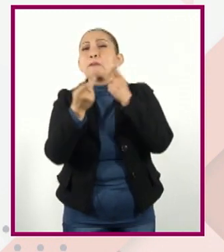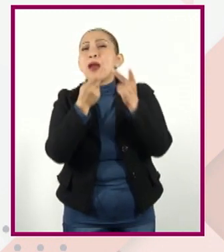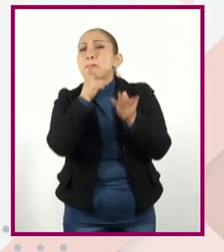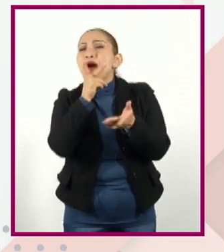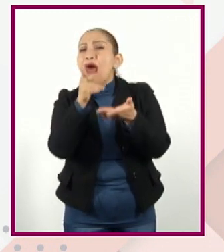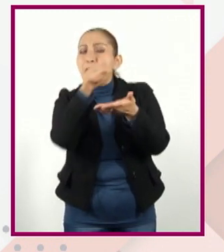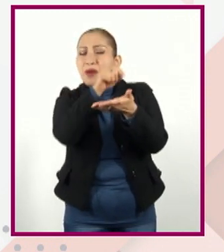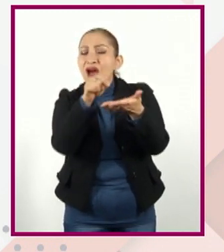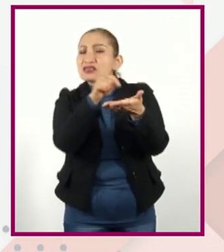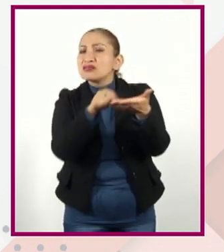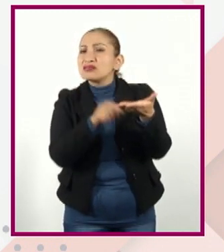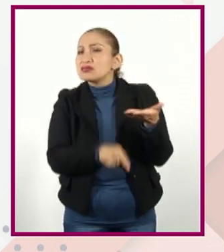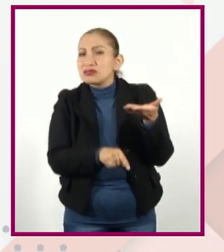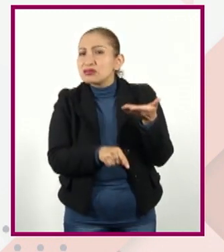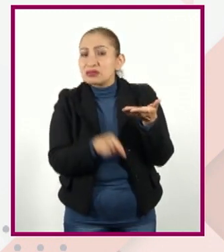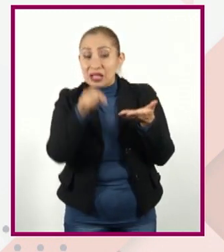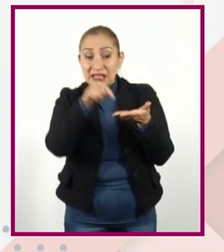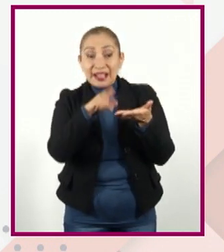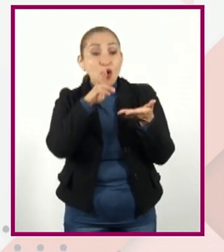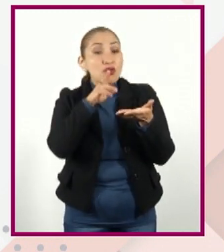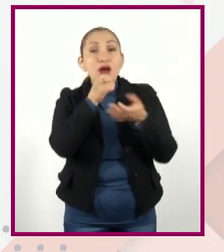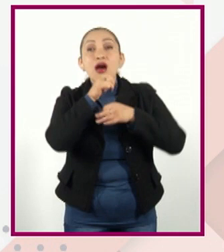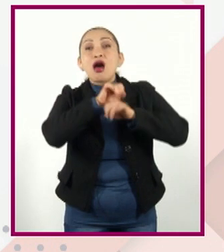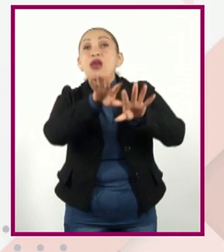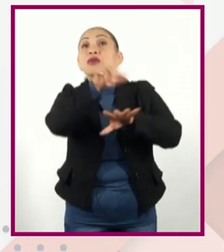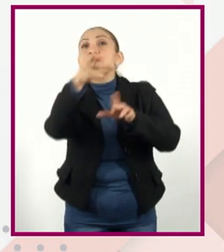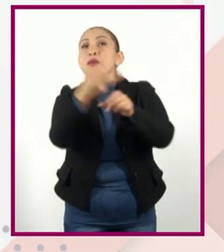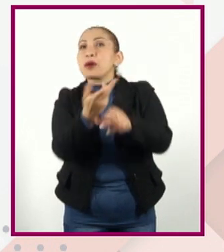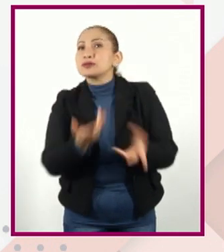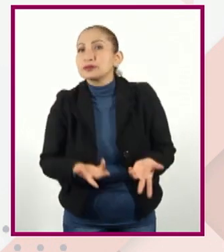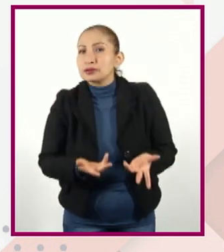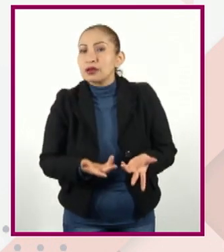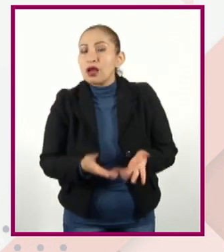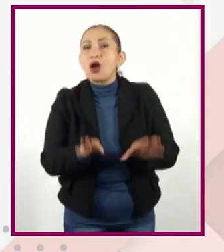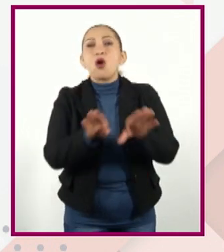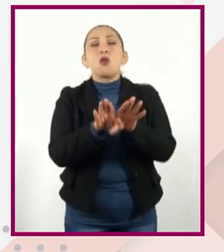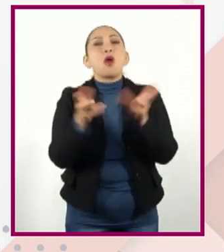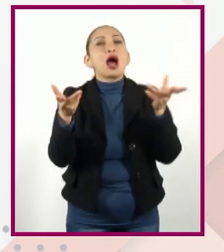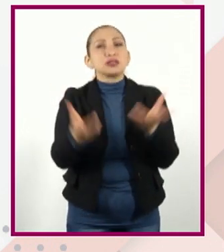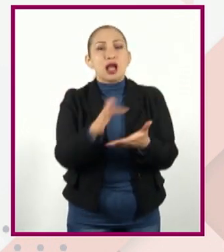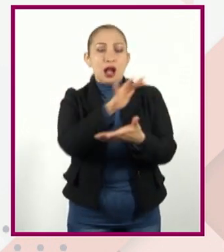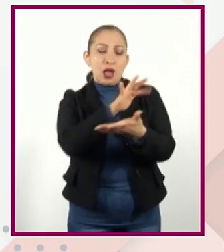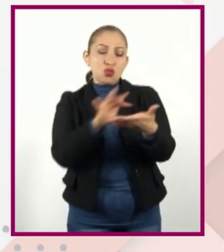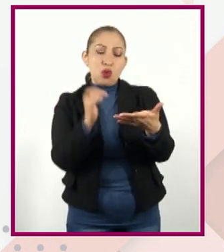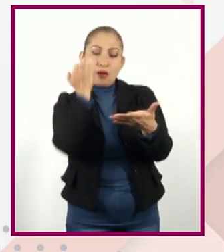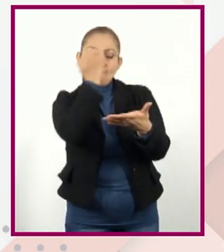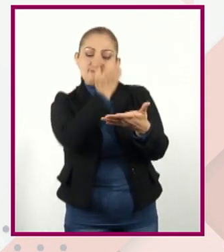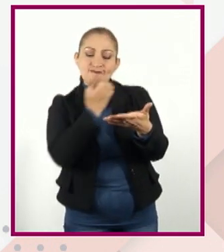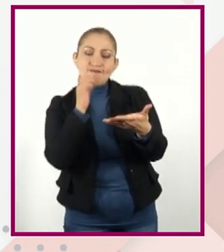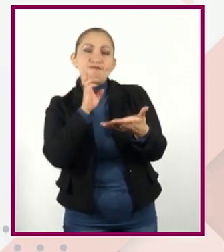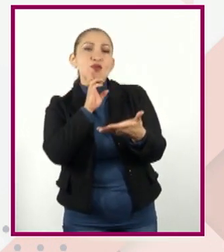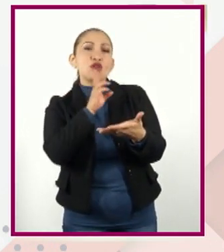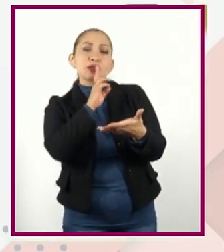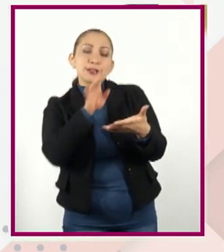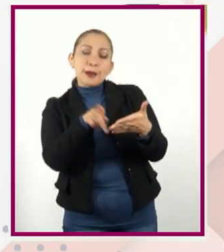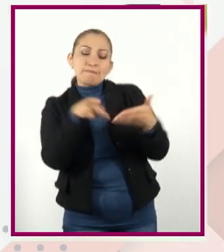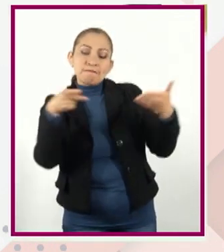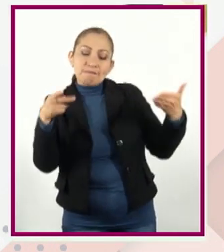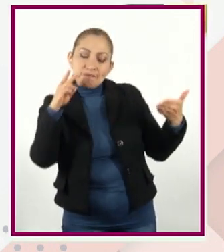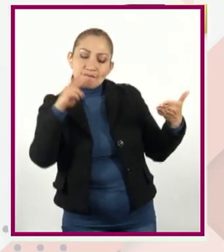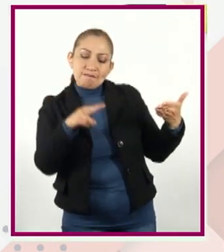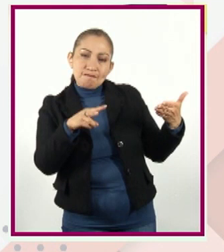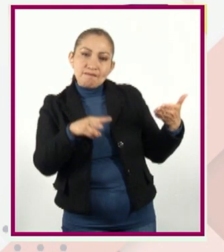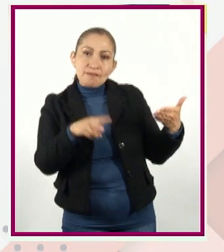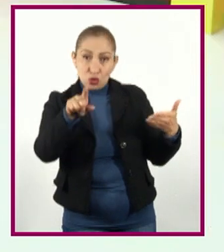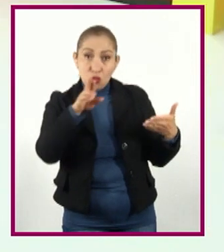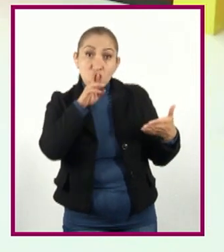es la repercusión social de las noticias? ¿Cómo realizar lecturas críticas de noticias?